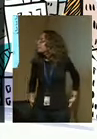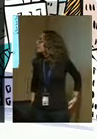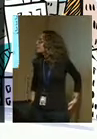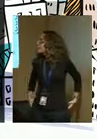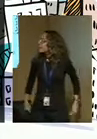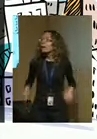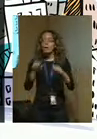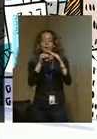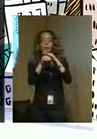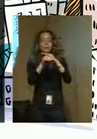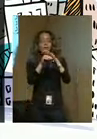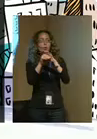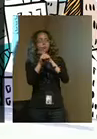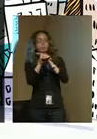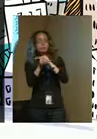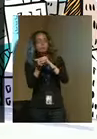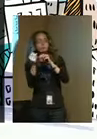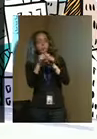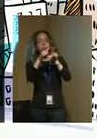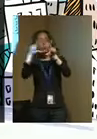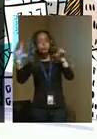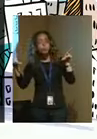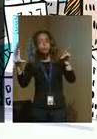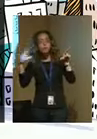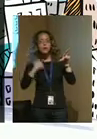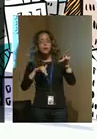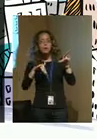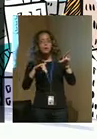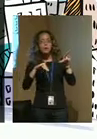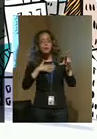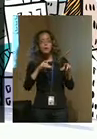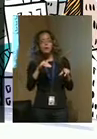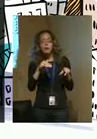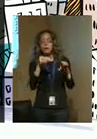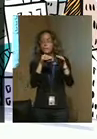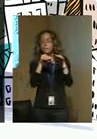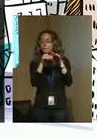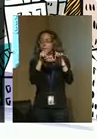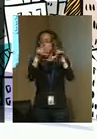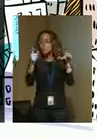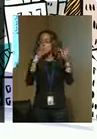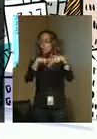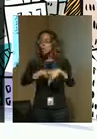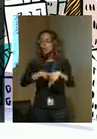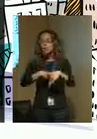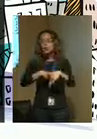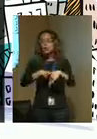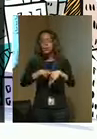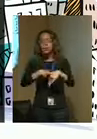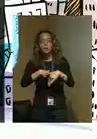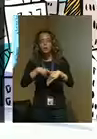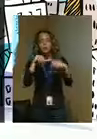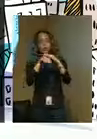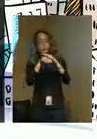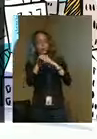¿El vídeo se puede poner? No. ¿No hay vídeo? ¿Cómo hay vídeo? Sí, estaba.